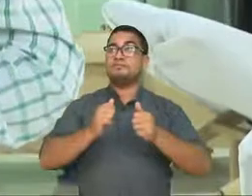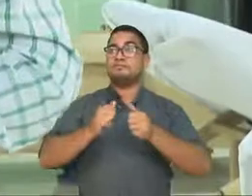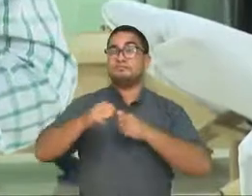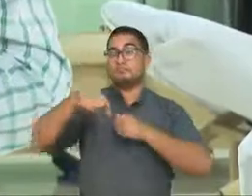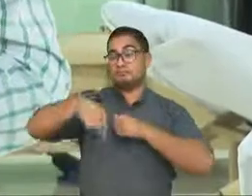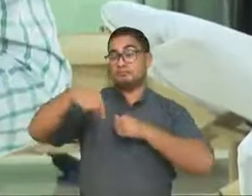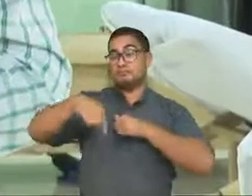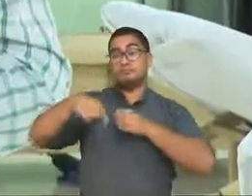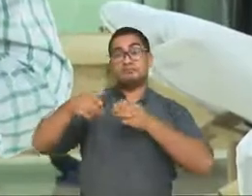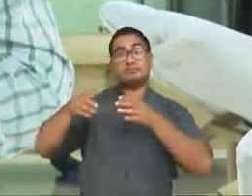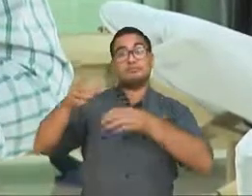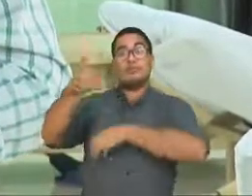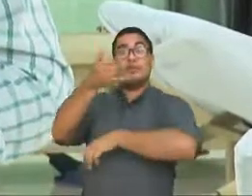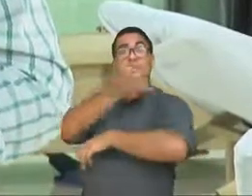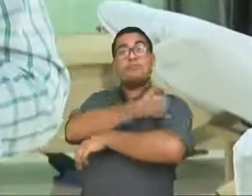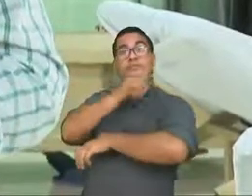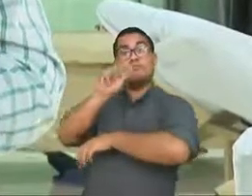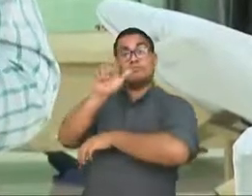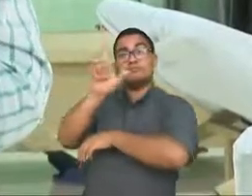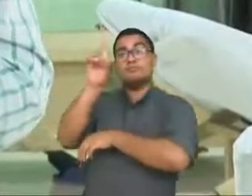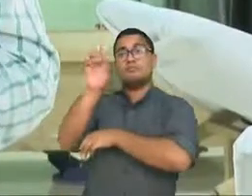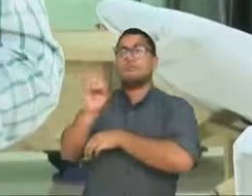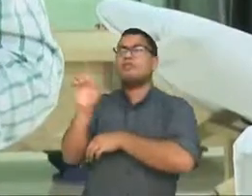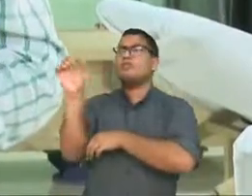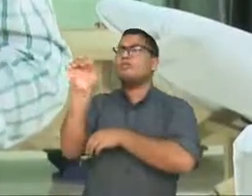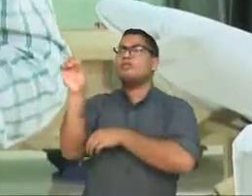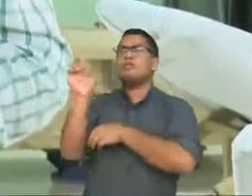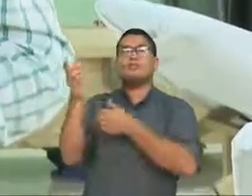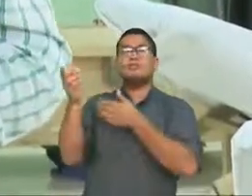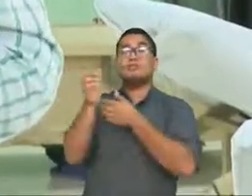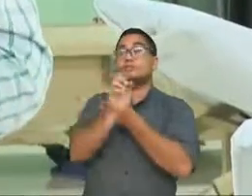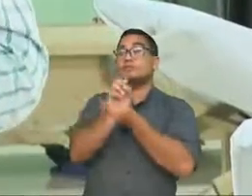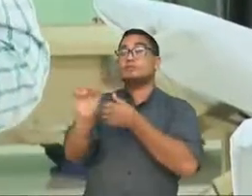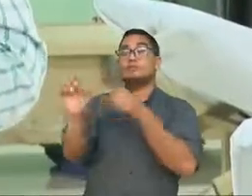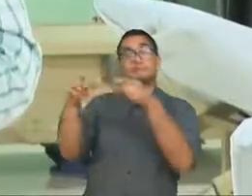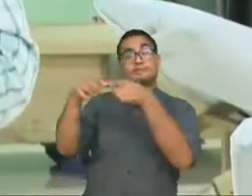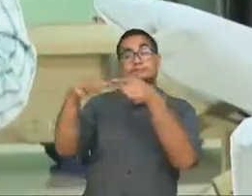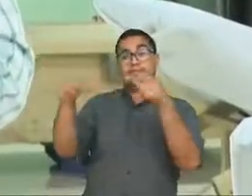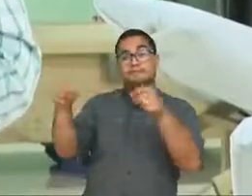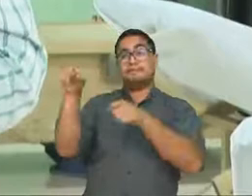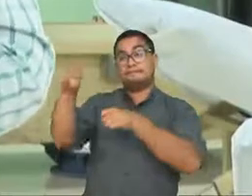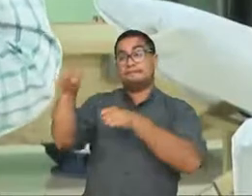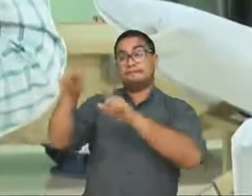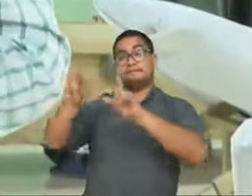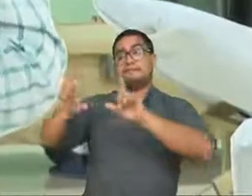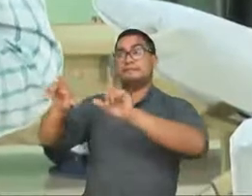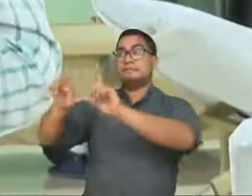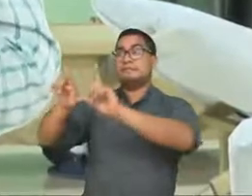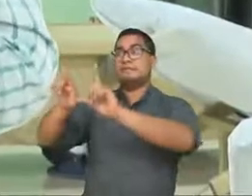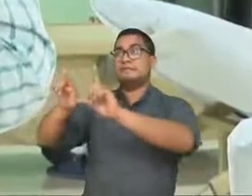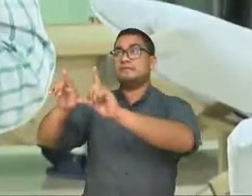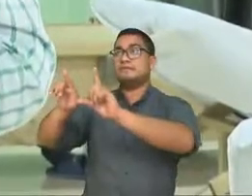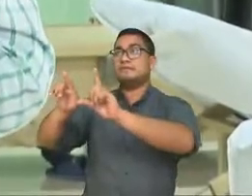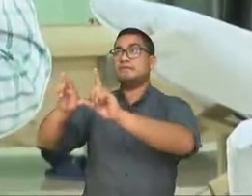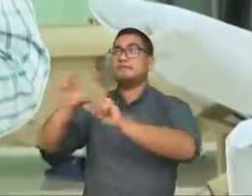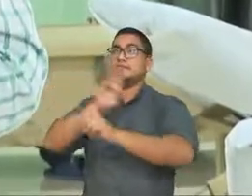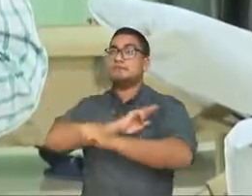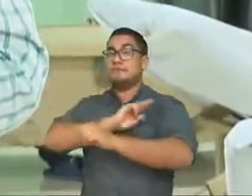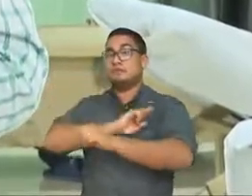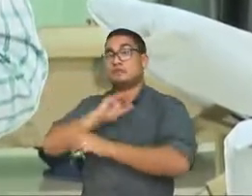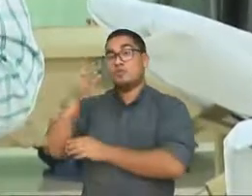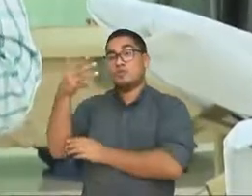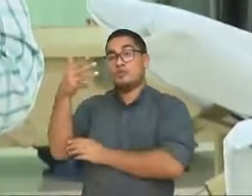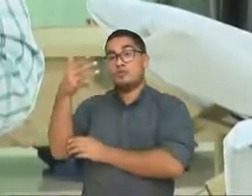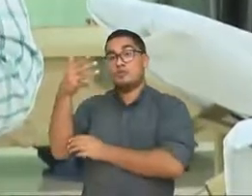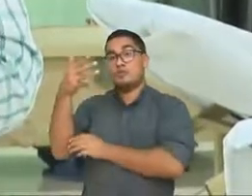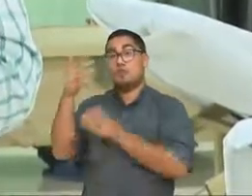el Hospital Aldo Chavarría, ubicado en la parte occidental de Managua. En este lugar hay 9 especialidades